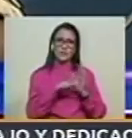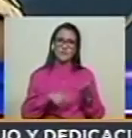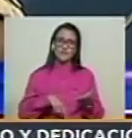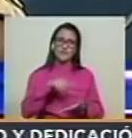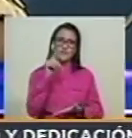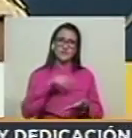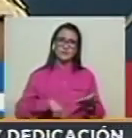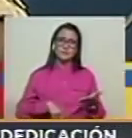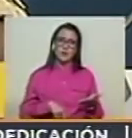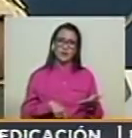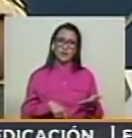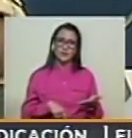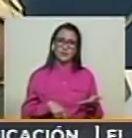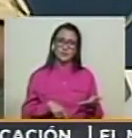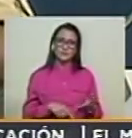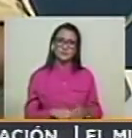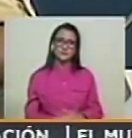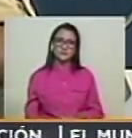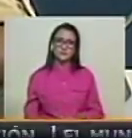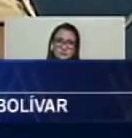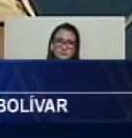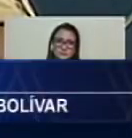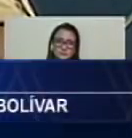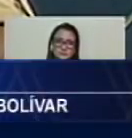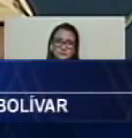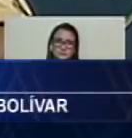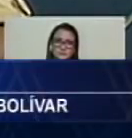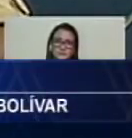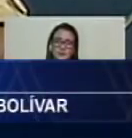3,3 veces la cantidad de votos que tú sacaste.